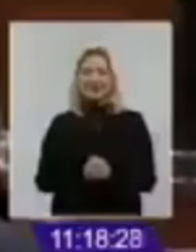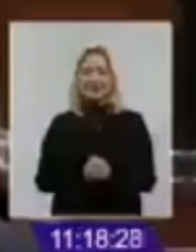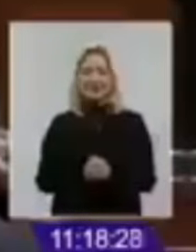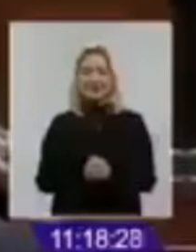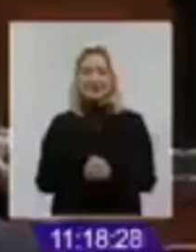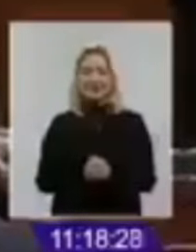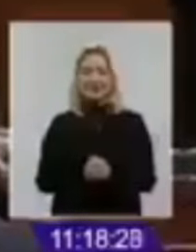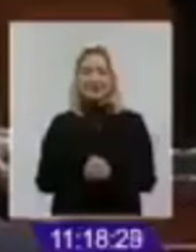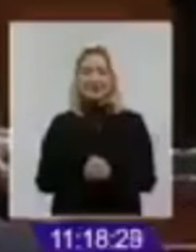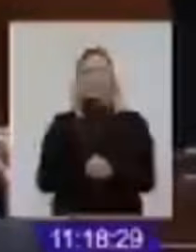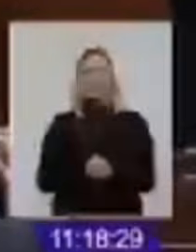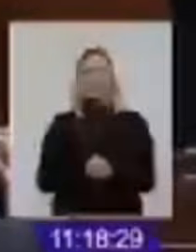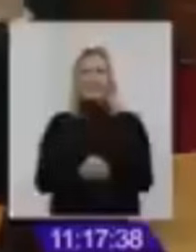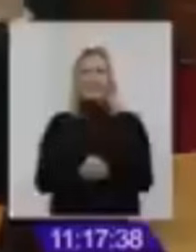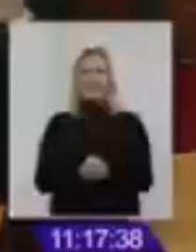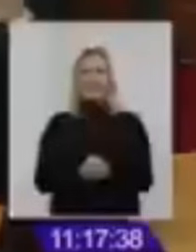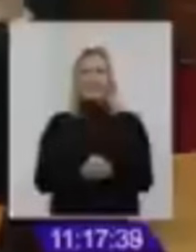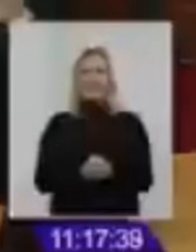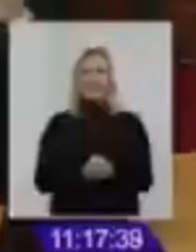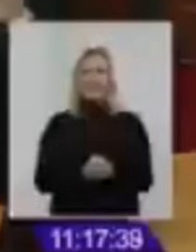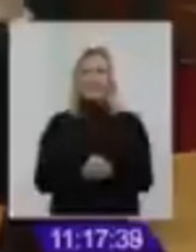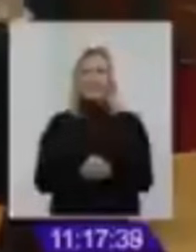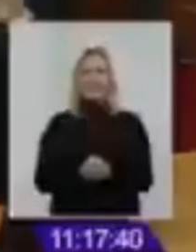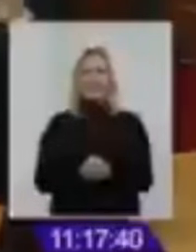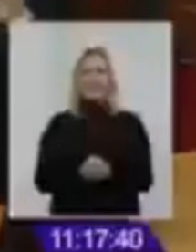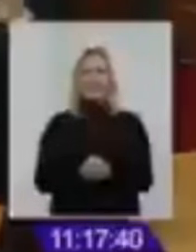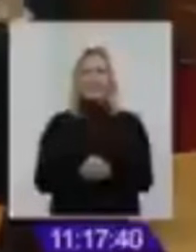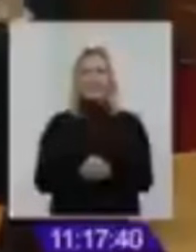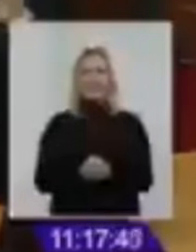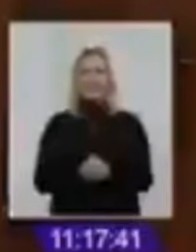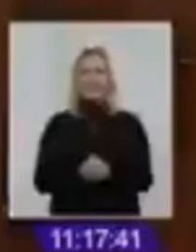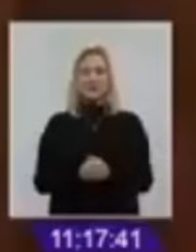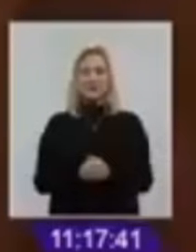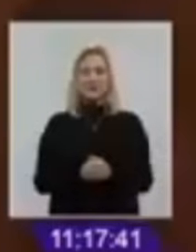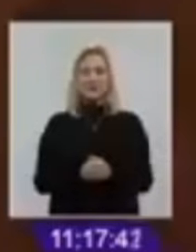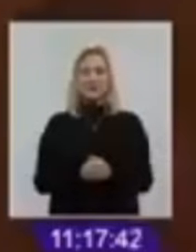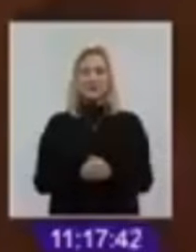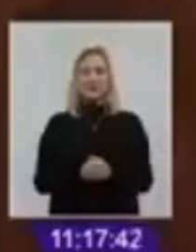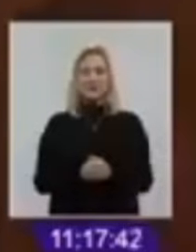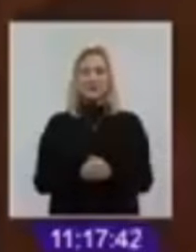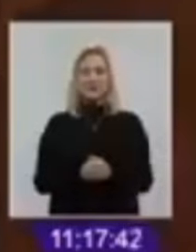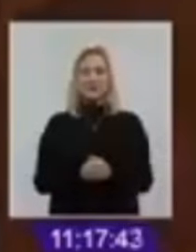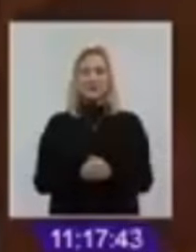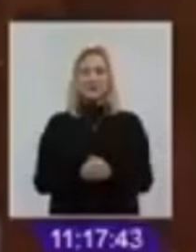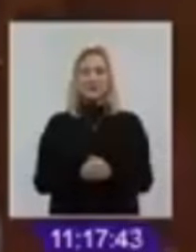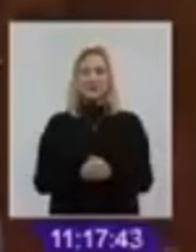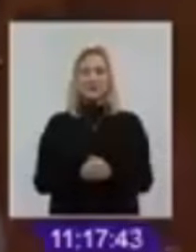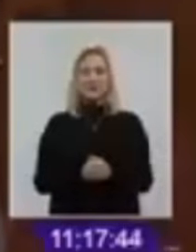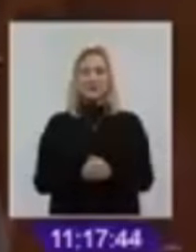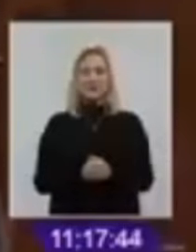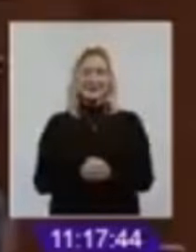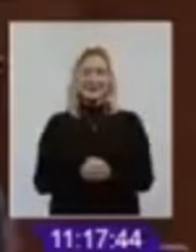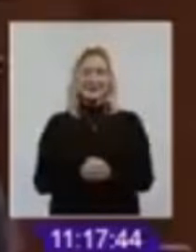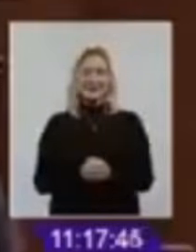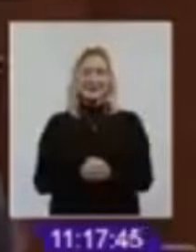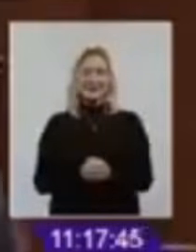privilegios. Pues hay una nota de proceso donde dice que ya Norma Piña le respondió